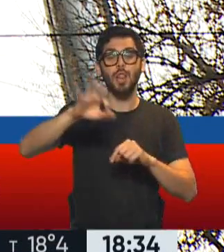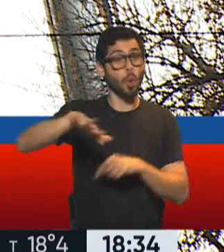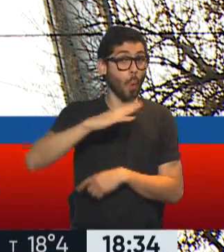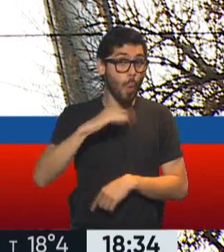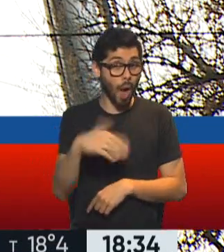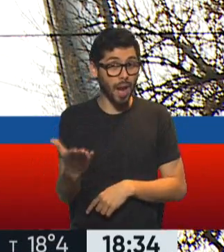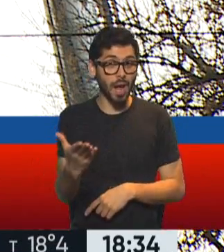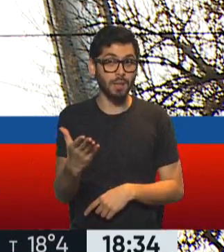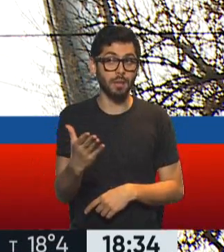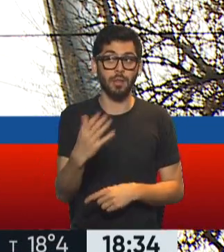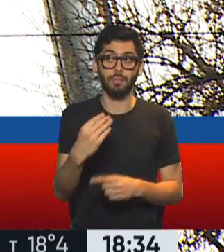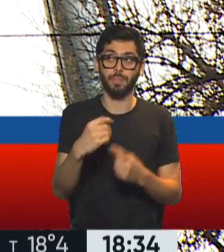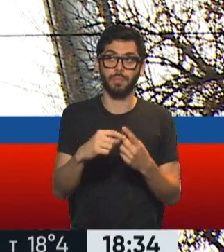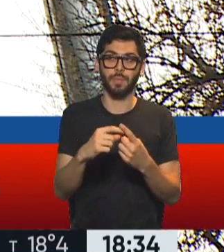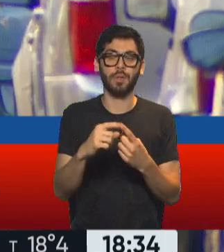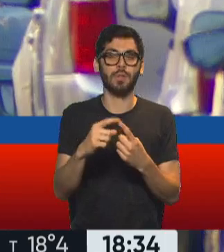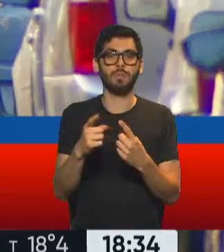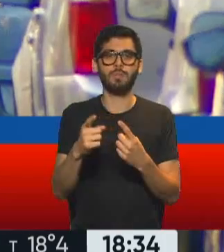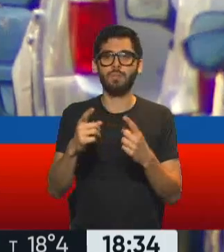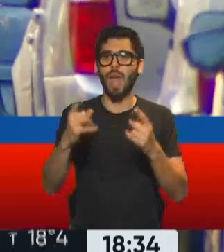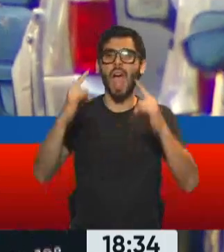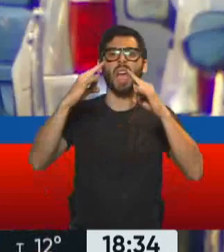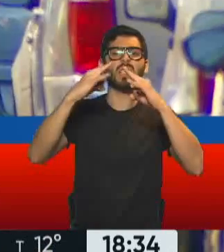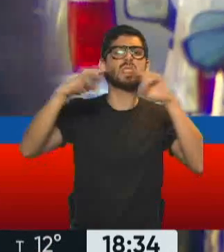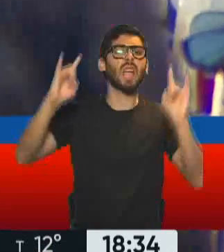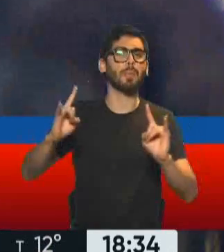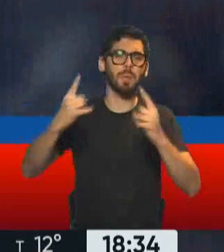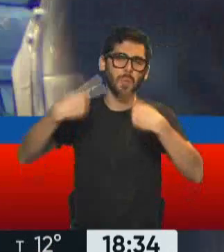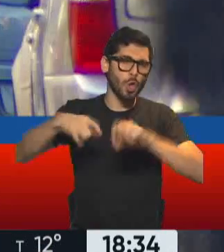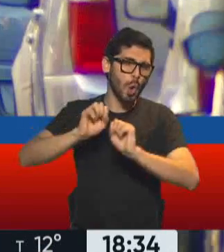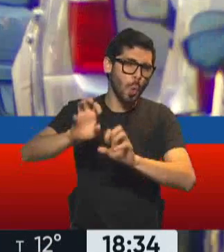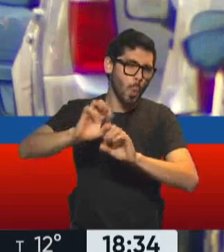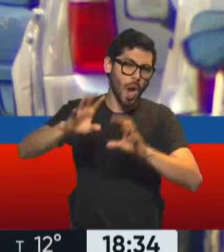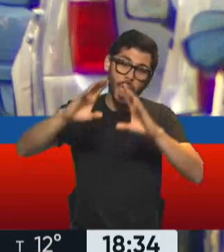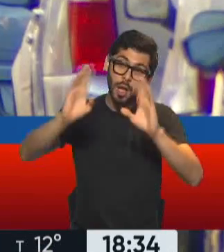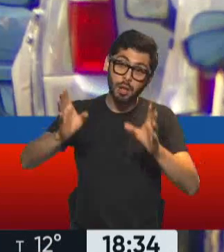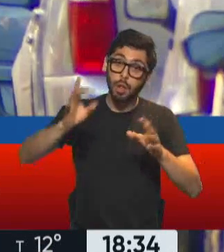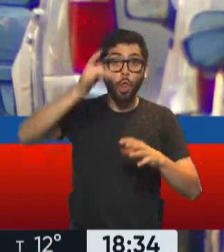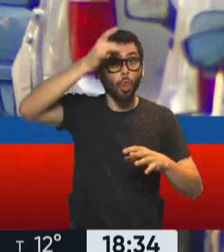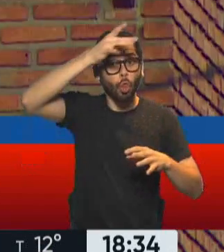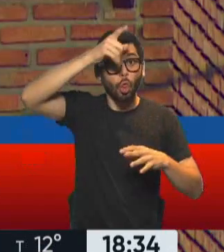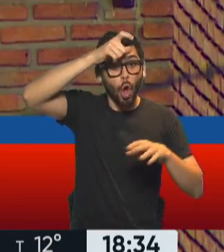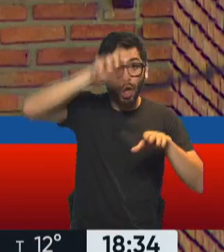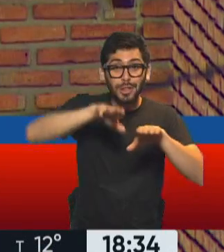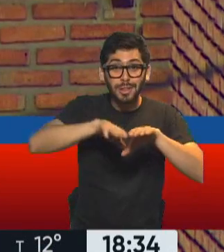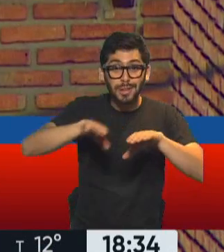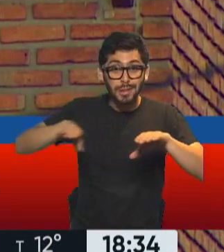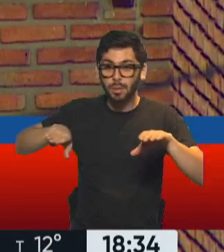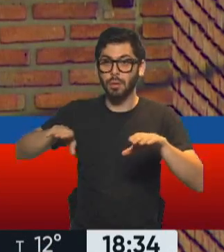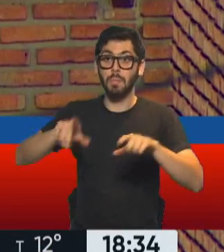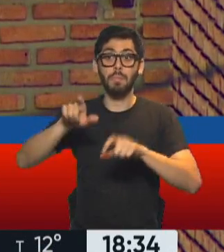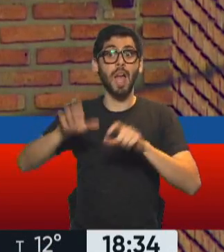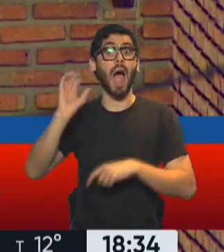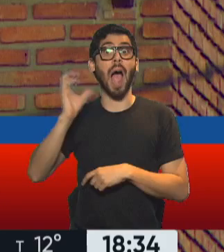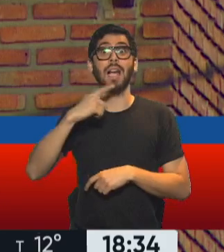Ocurrió en un depósito de camping y hasta el lugar llegaron más de 12 dotaciones de bomberos y personal del